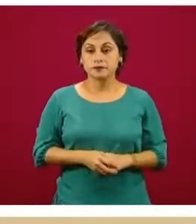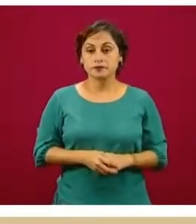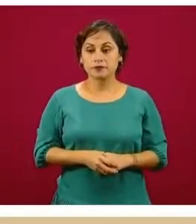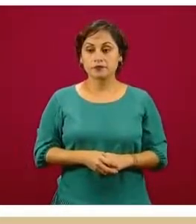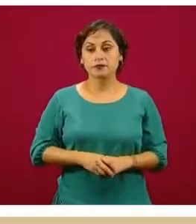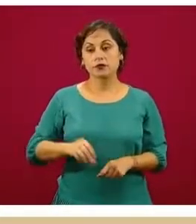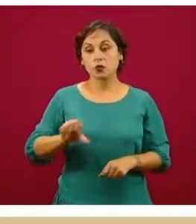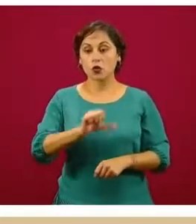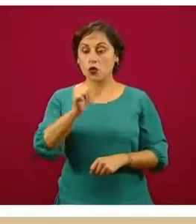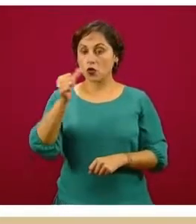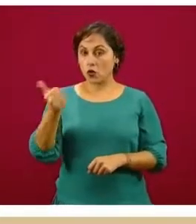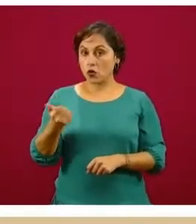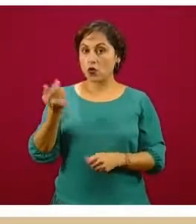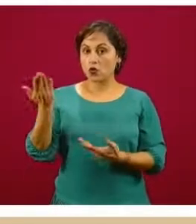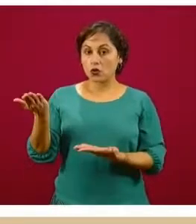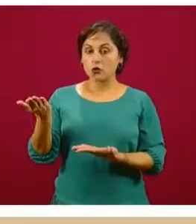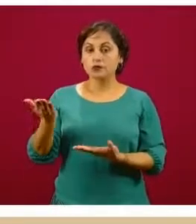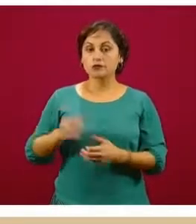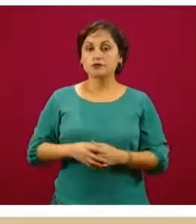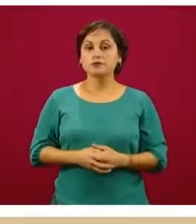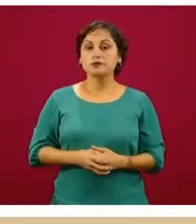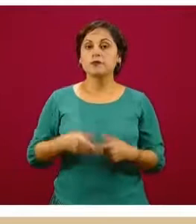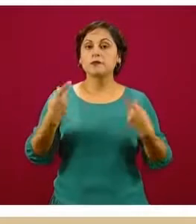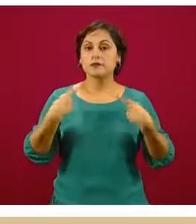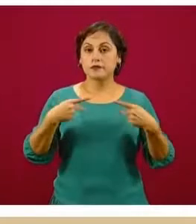Los casos confirmados, acumulados,